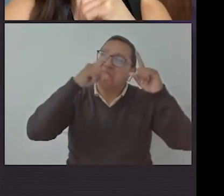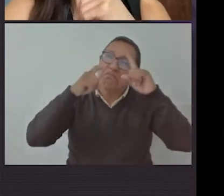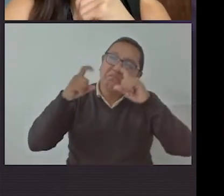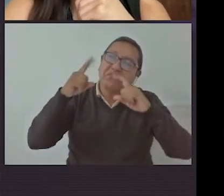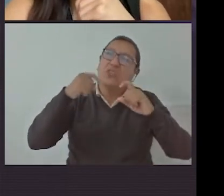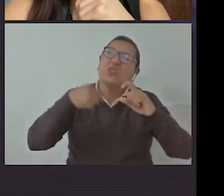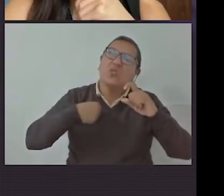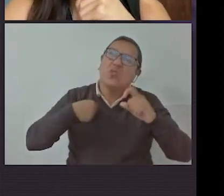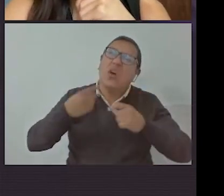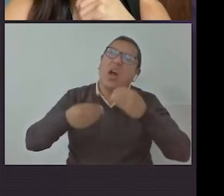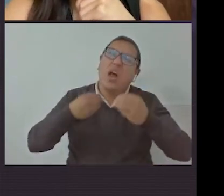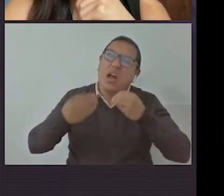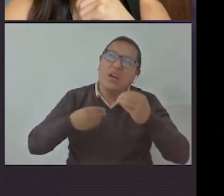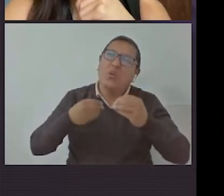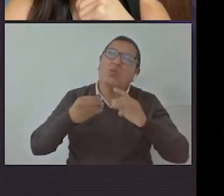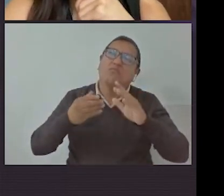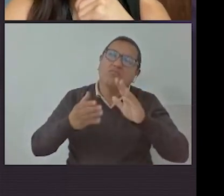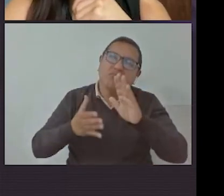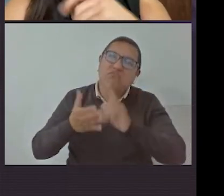contar?